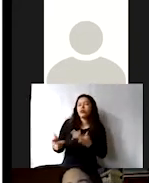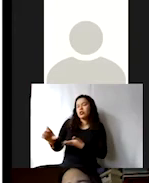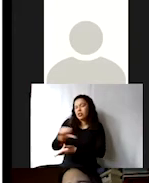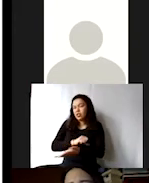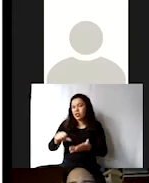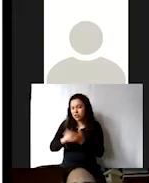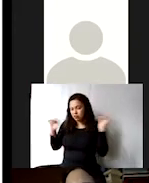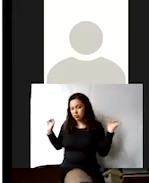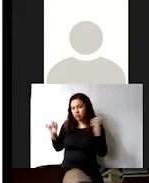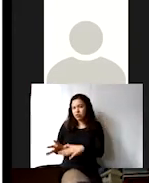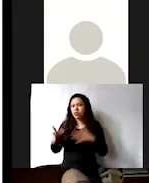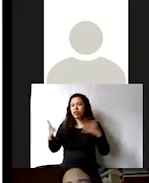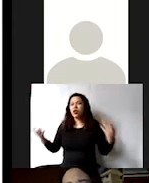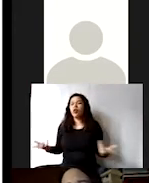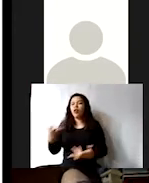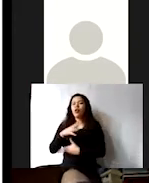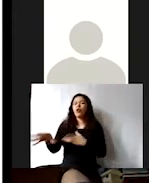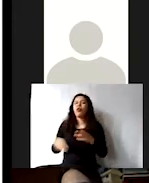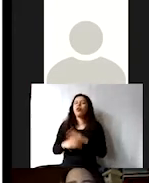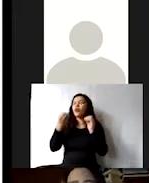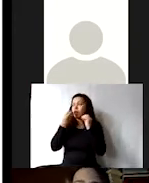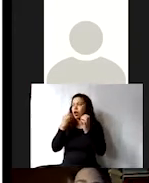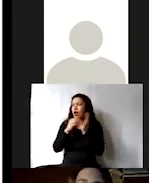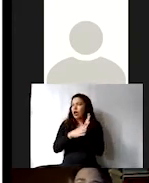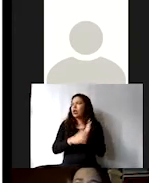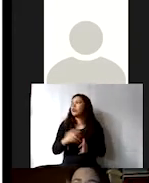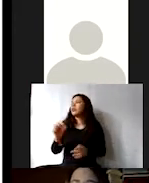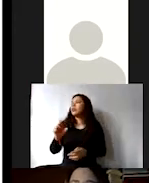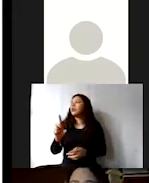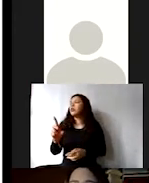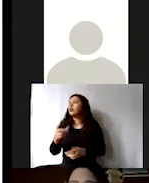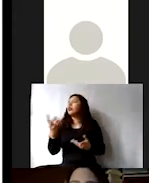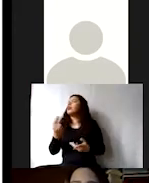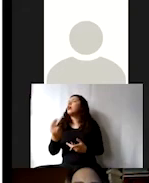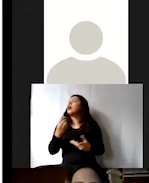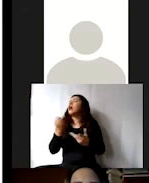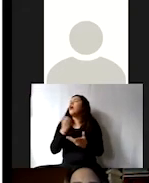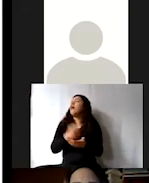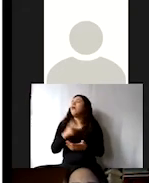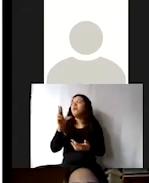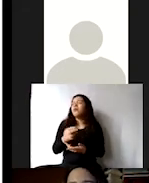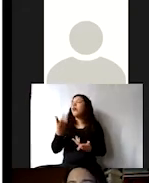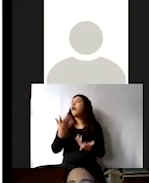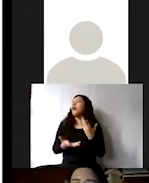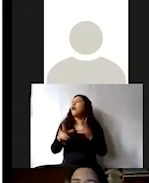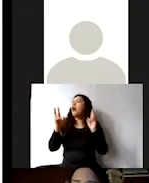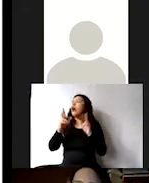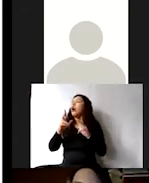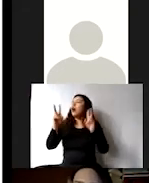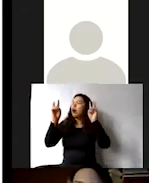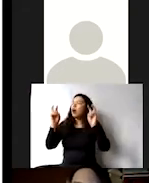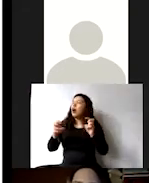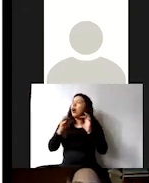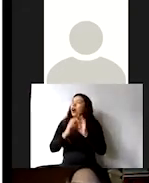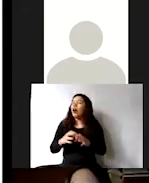se discute la totalidad de la agenda como es necesaria, o a veces se discuten temas que coyunturalmente no son relevantes